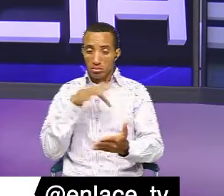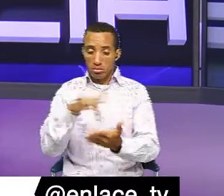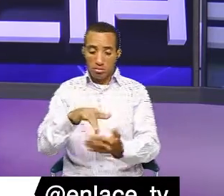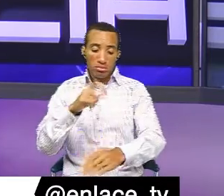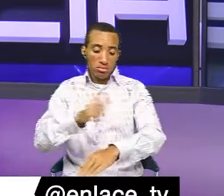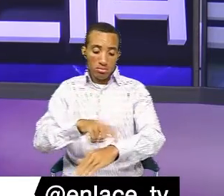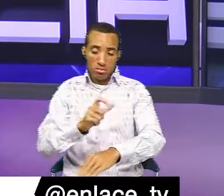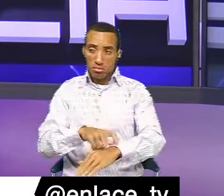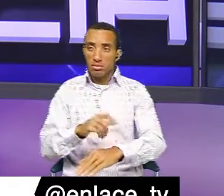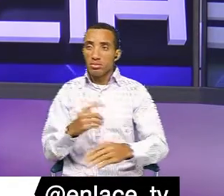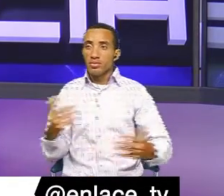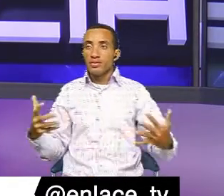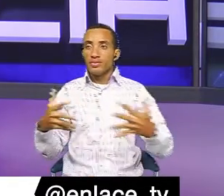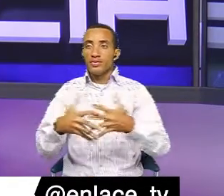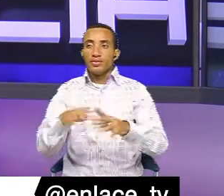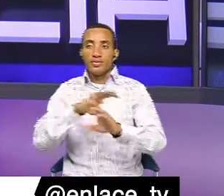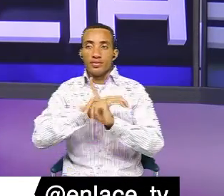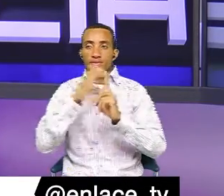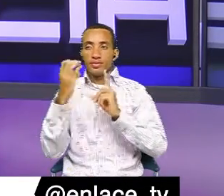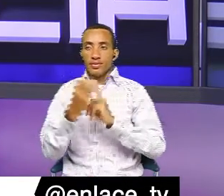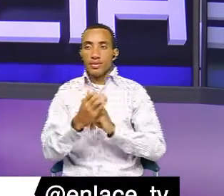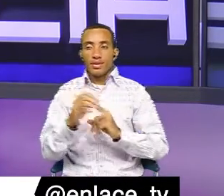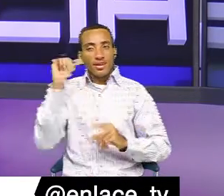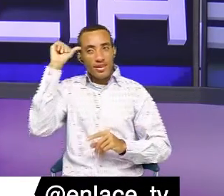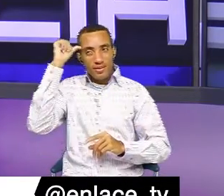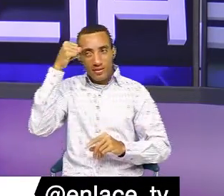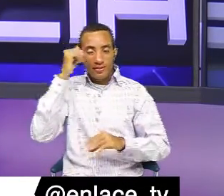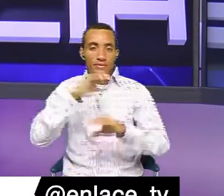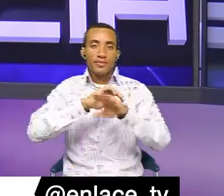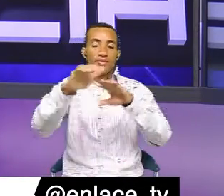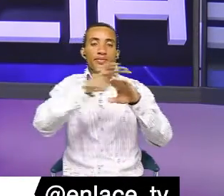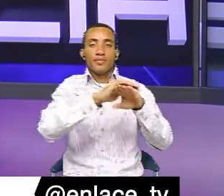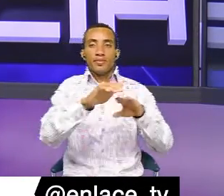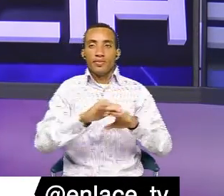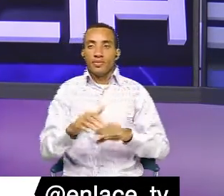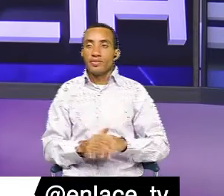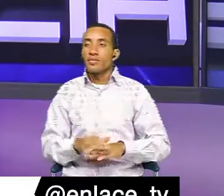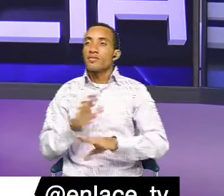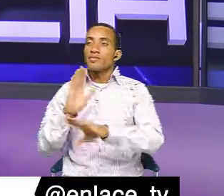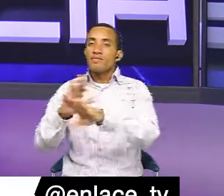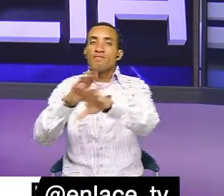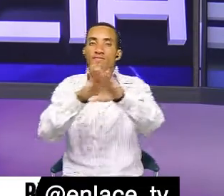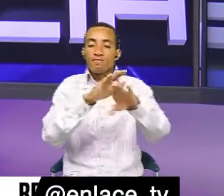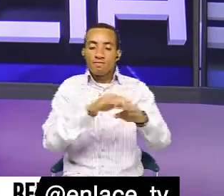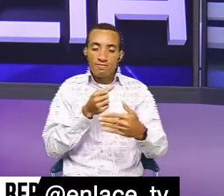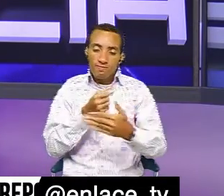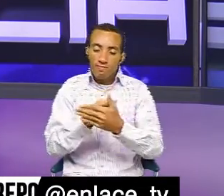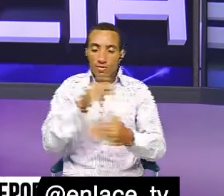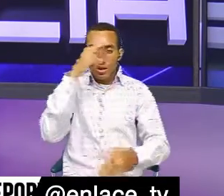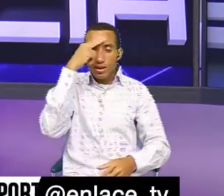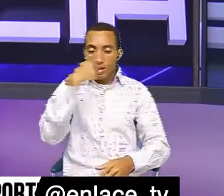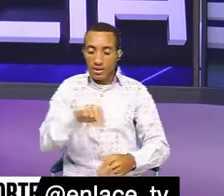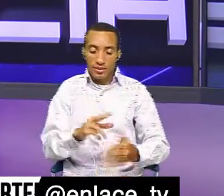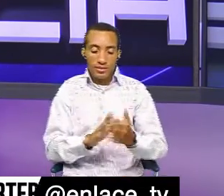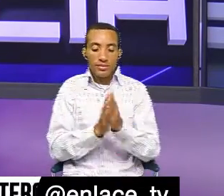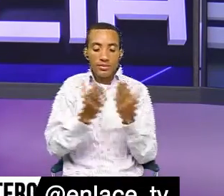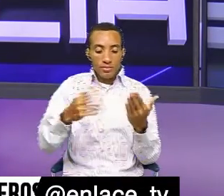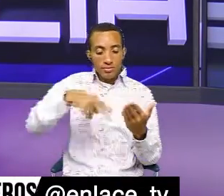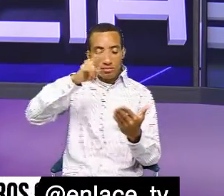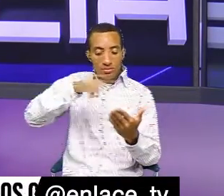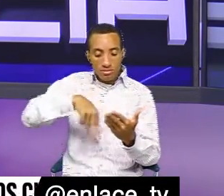disfrutar de este evento cultural tan importante. Recordamos la invitación para que usted invite también e insista a sus hijos a que lean y se apoderen de todas